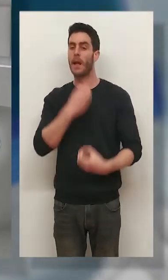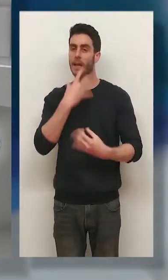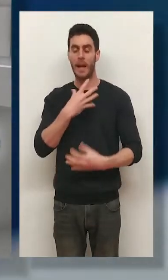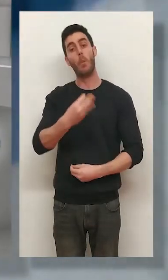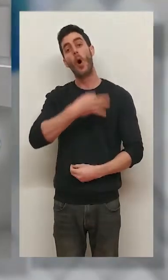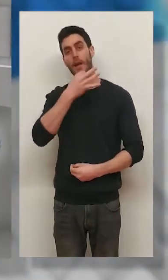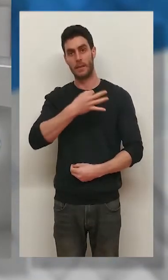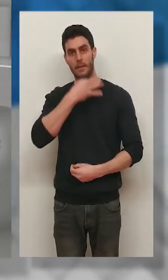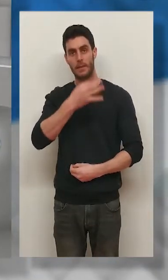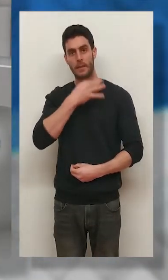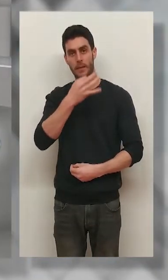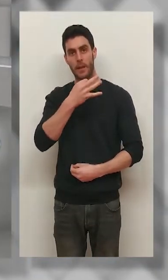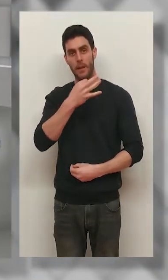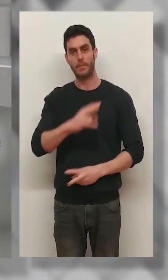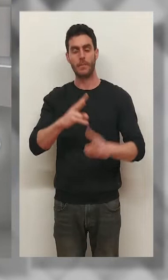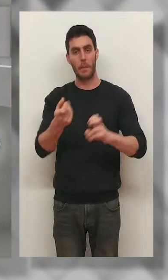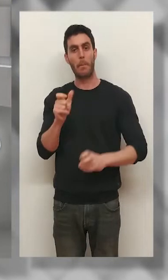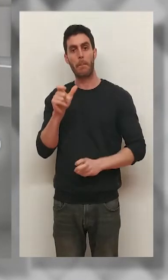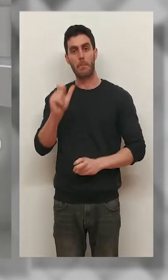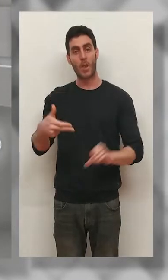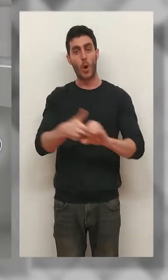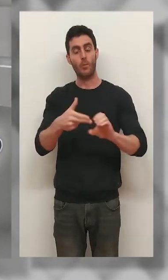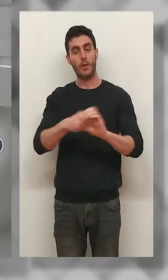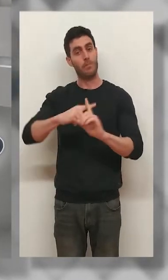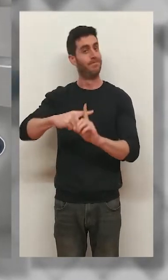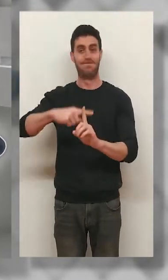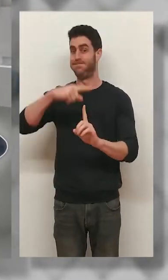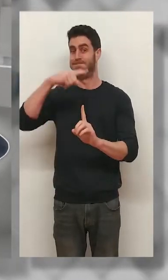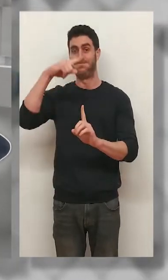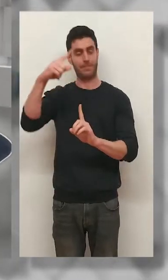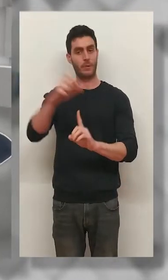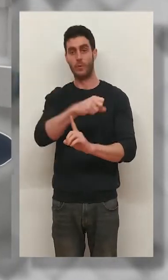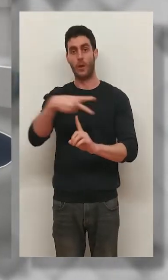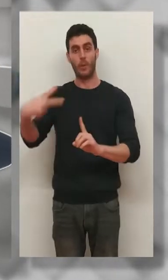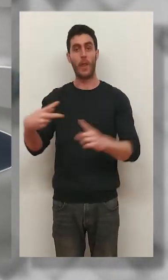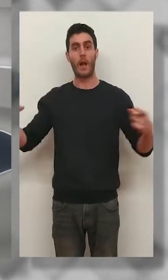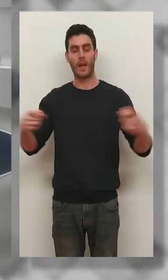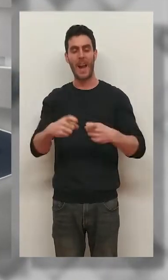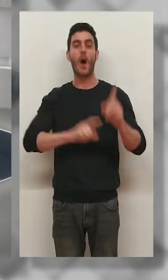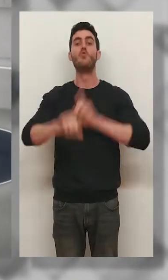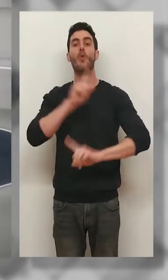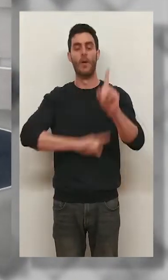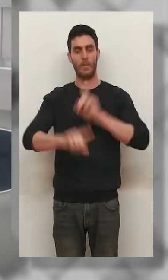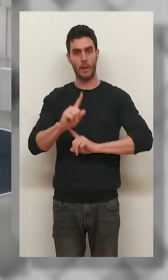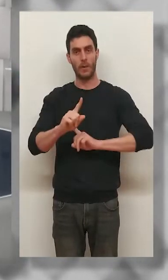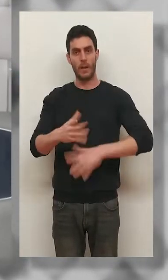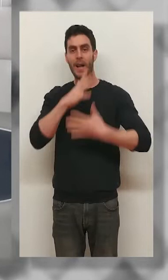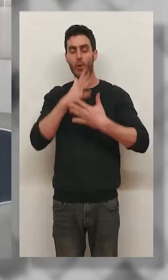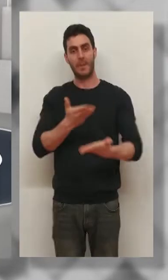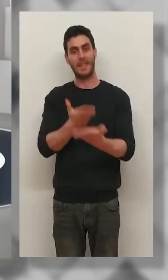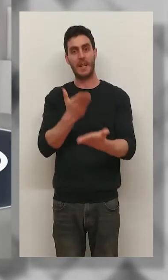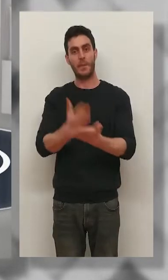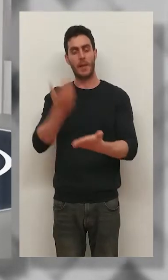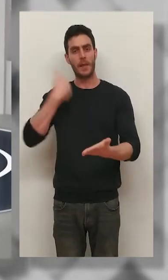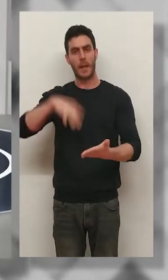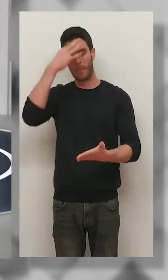¿Qué tal, señoras y señores? Muy buenas tardes. La subida desmedida del combustible es solo una de las consecuencias de la guerra, un conflicto al que se